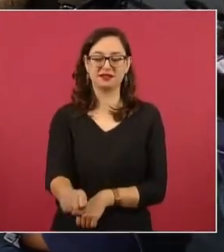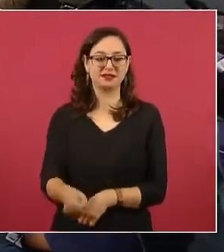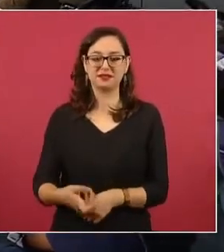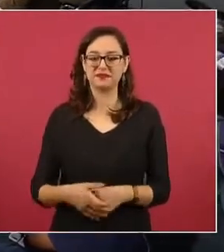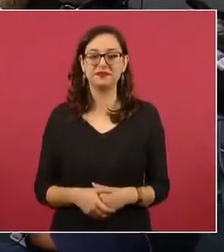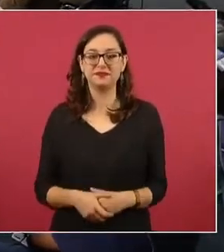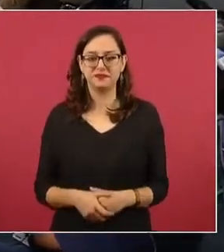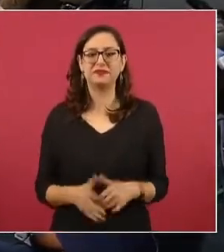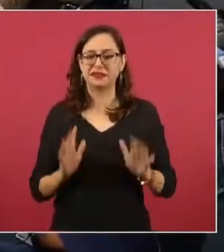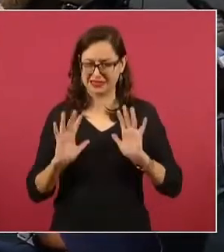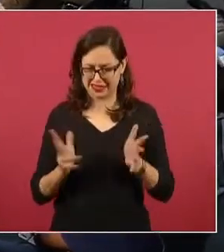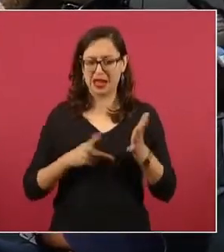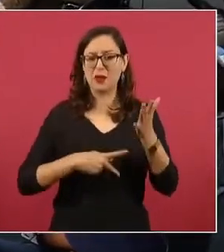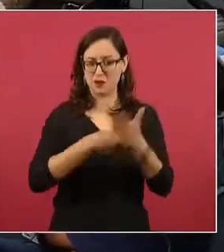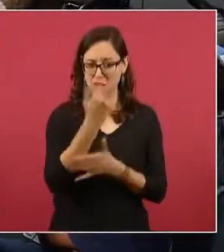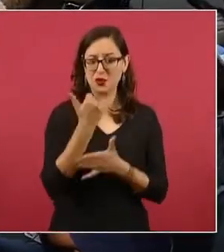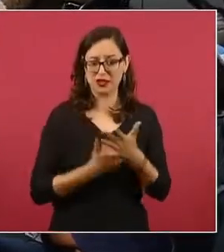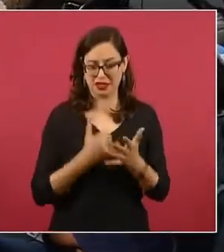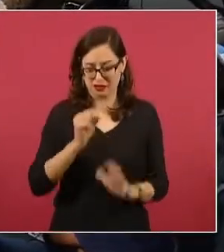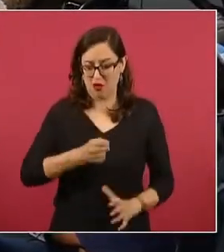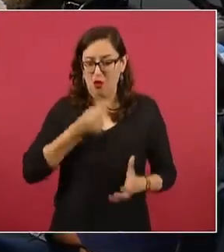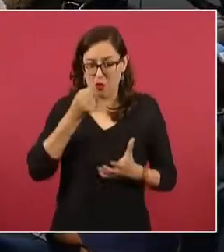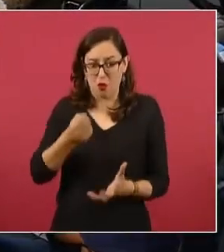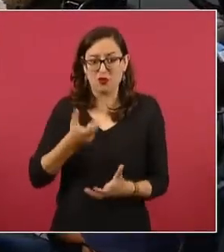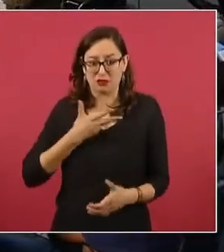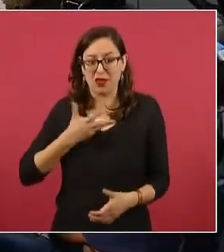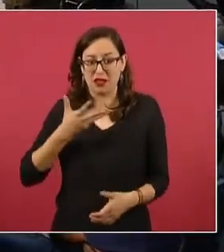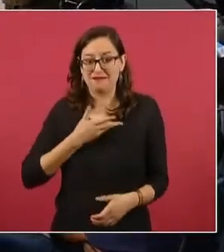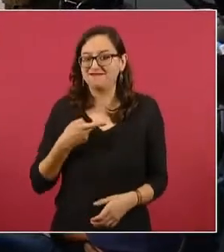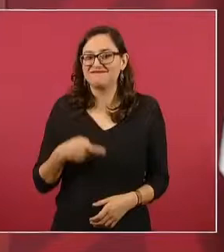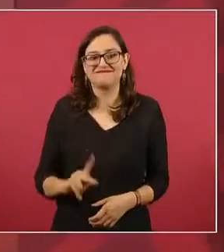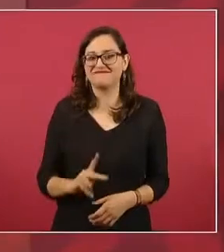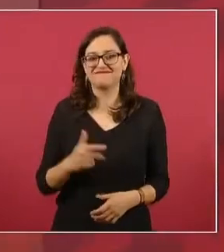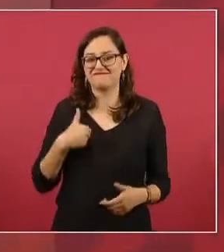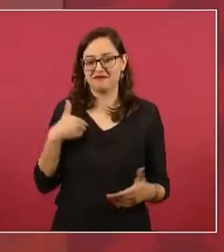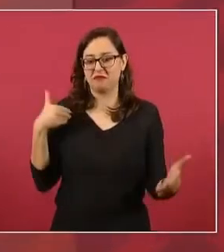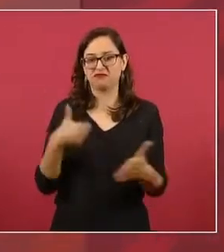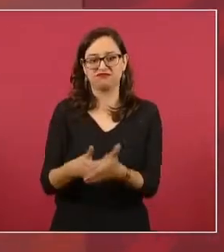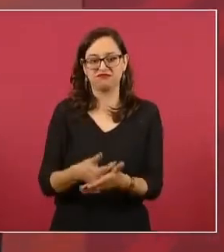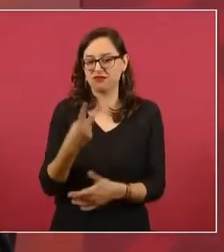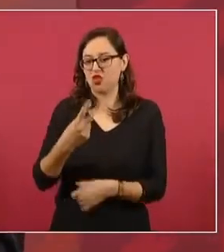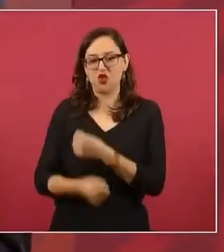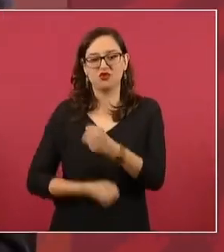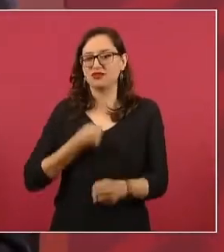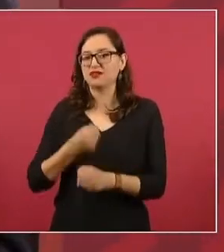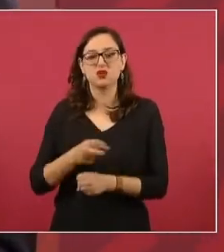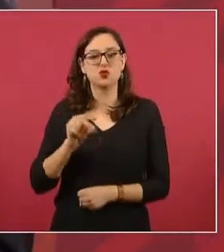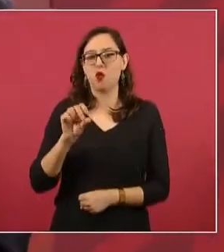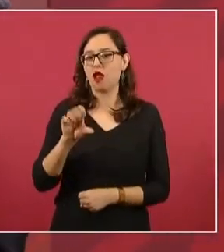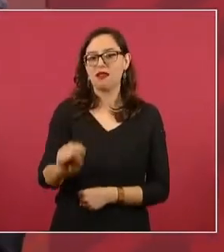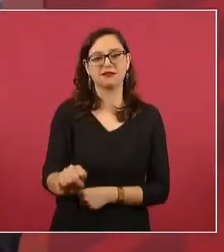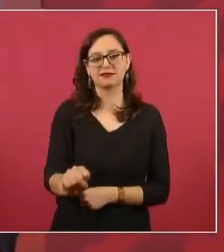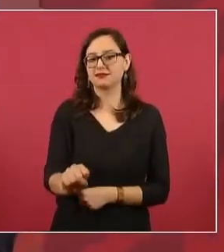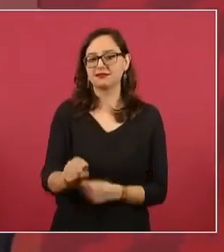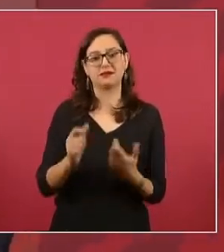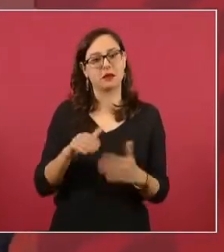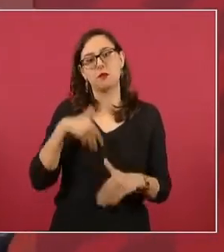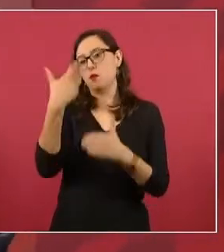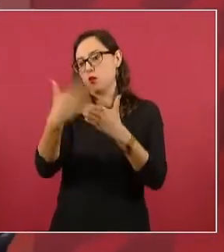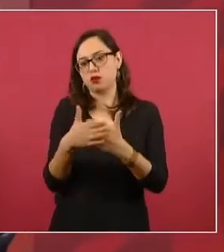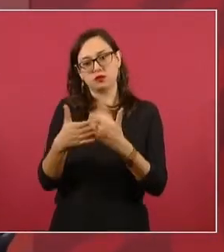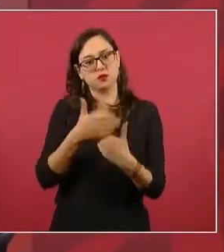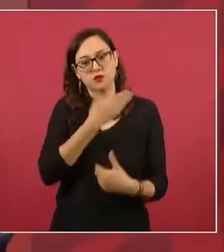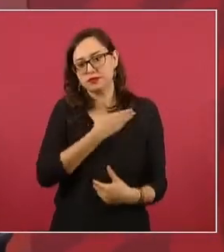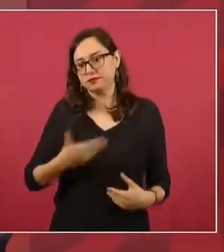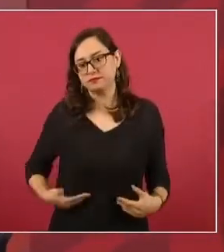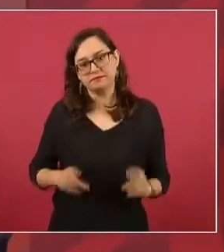el costo estimado, pero ya no podríamos nosotros. Eso es para los que vengan. Los caminos